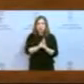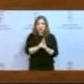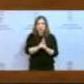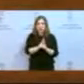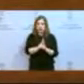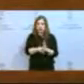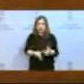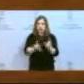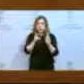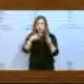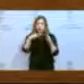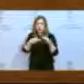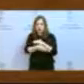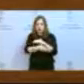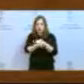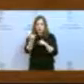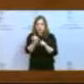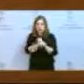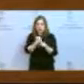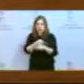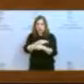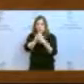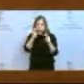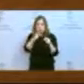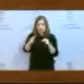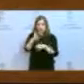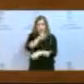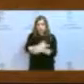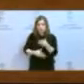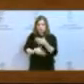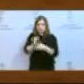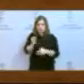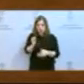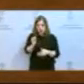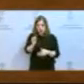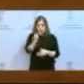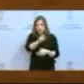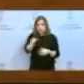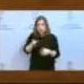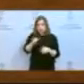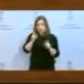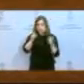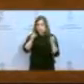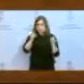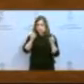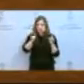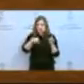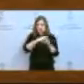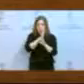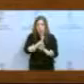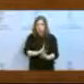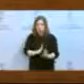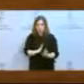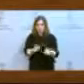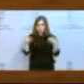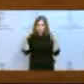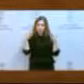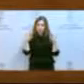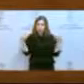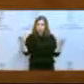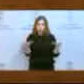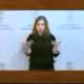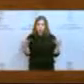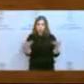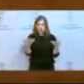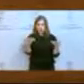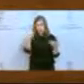acceso al empleo público de las personas con discapacidad, entre ellas a los maestros, y, por último, la atención urgente al ictus